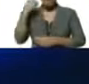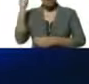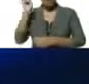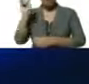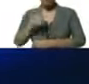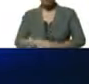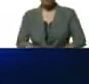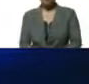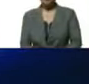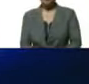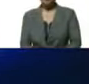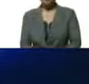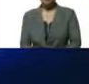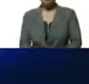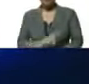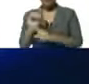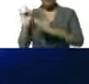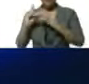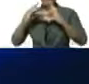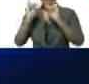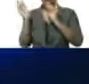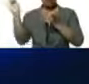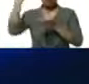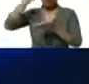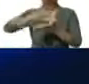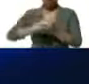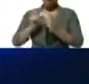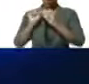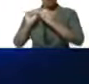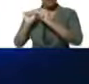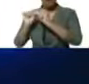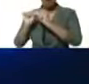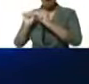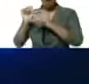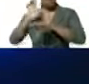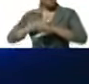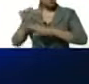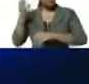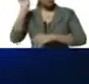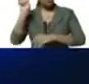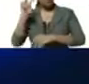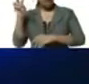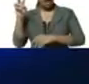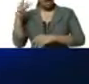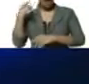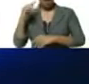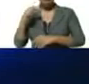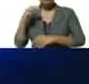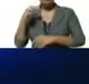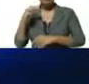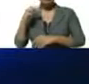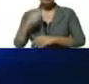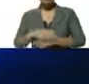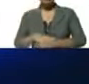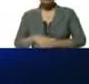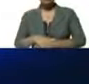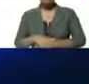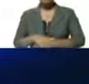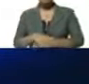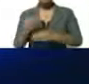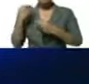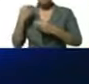Venezuela. Este puente aéreo va a continuar, porque Venezuela ya tiene la provisión